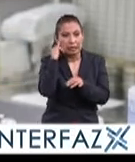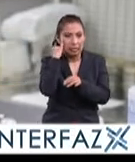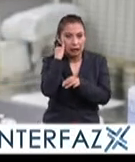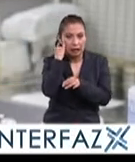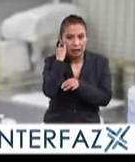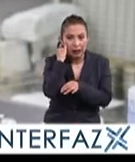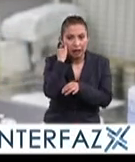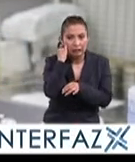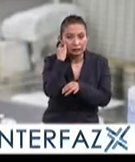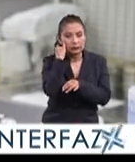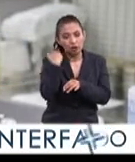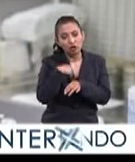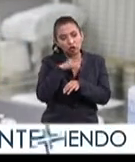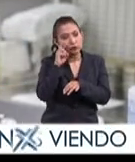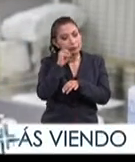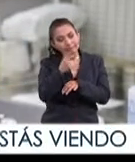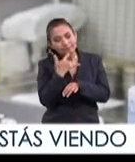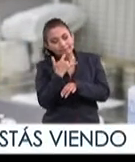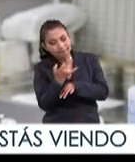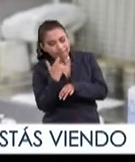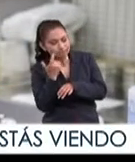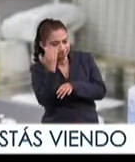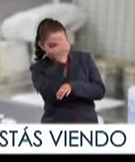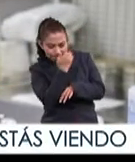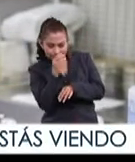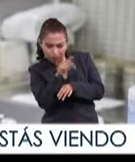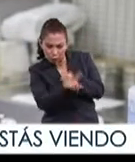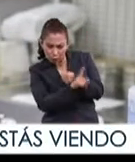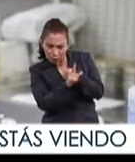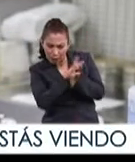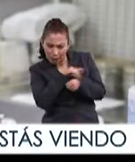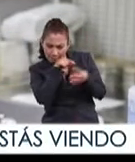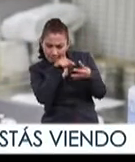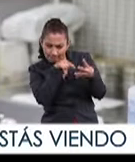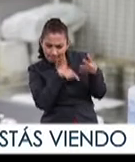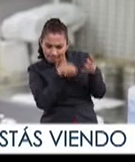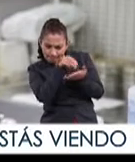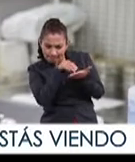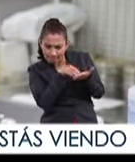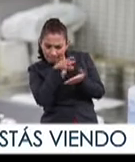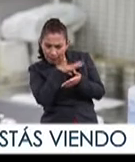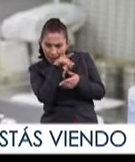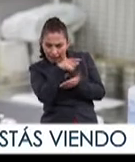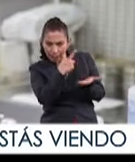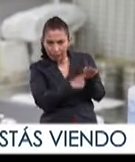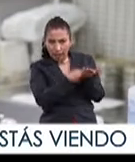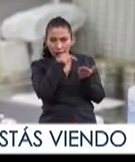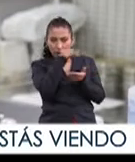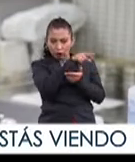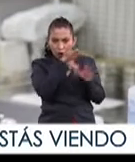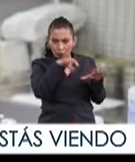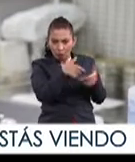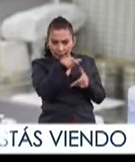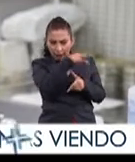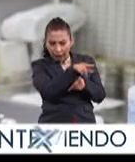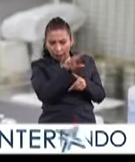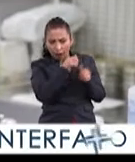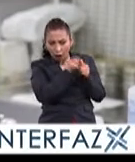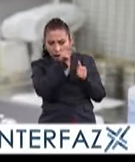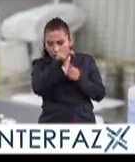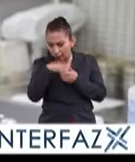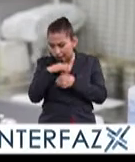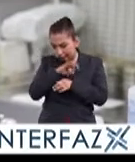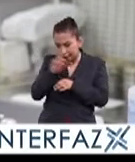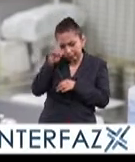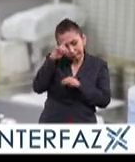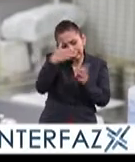indígenas, en donde pues nosotros tratamos de diagnosticar problemáticas que se presentan dentro de las comunidades y a través de ello